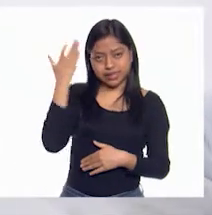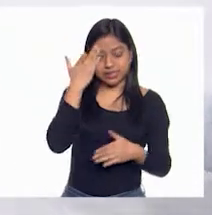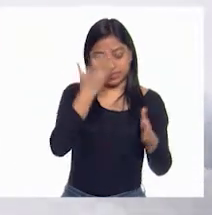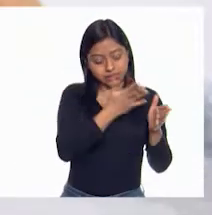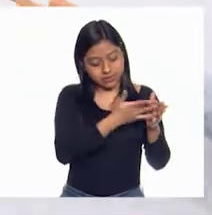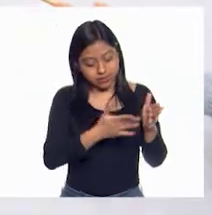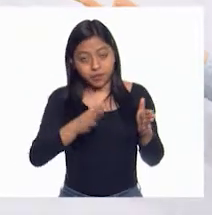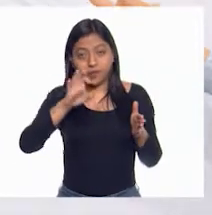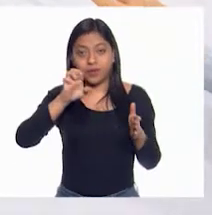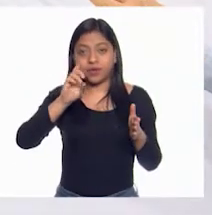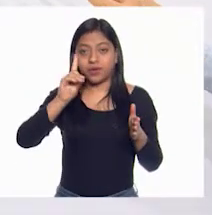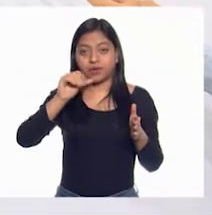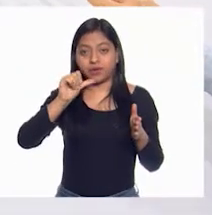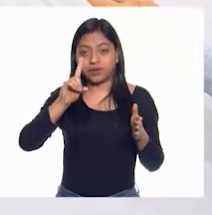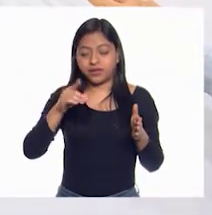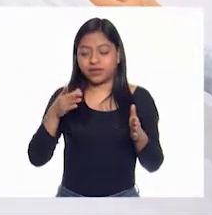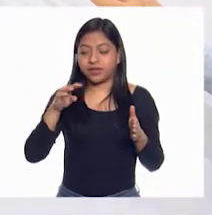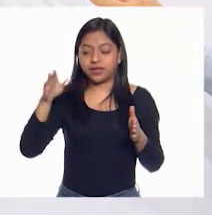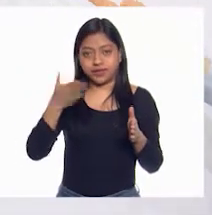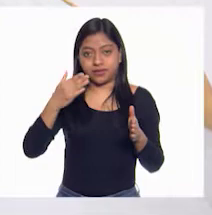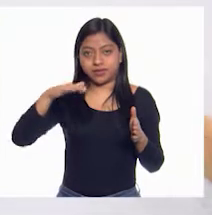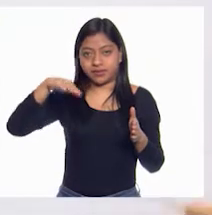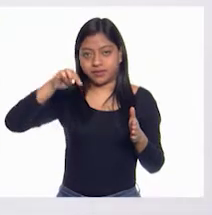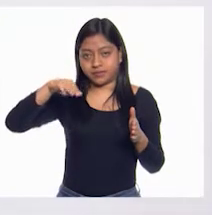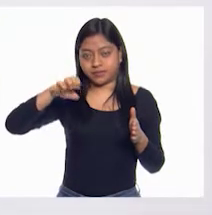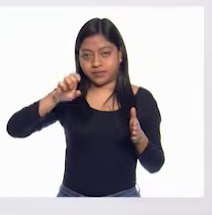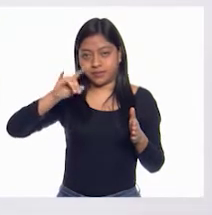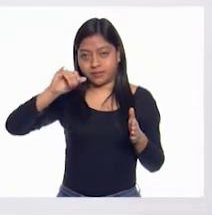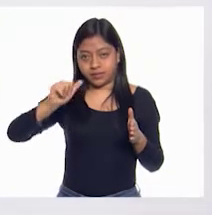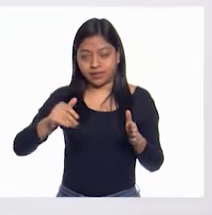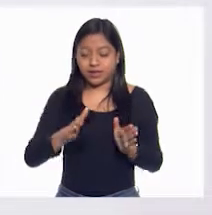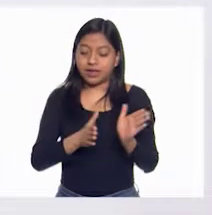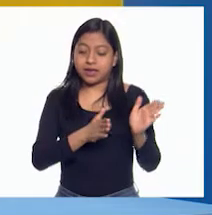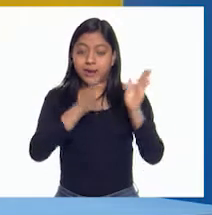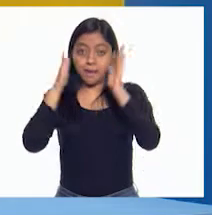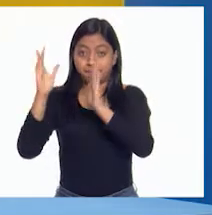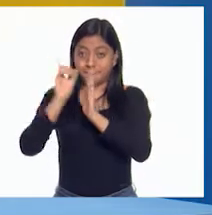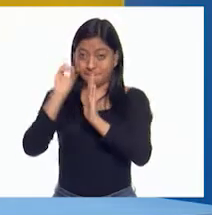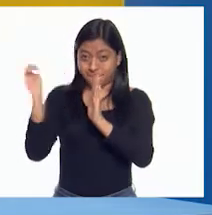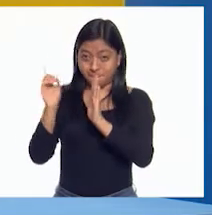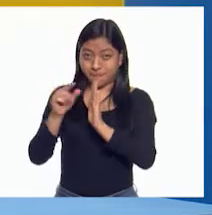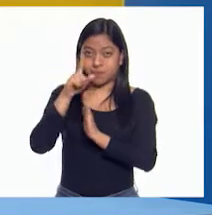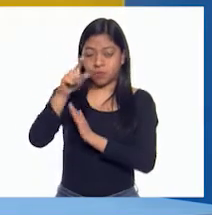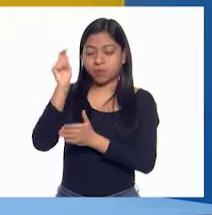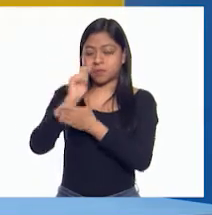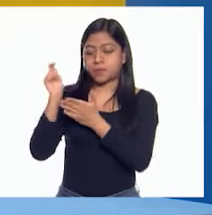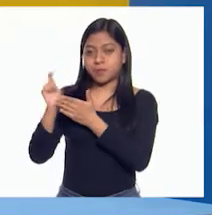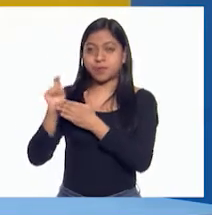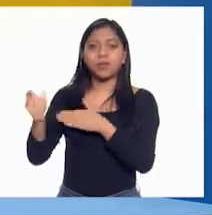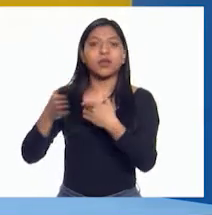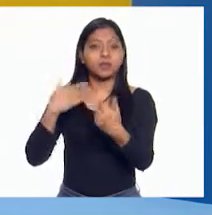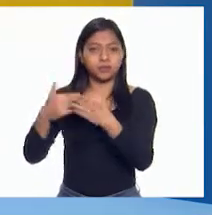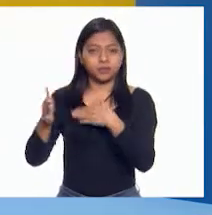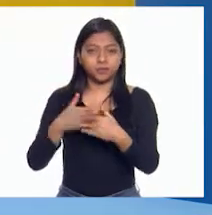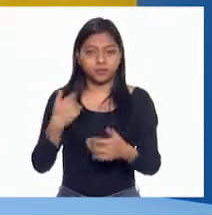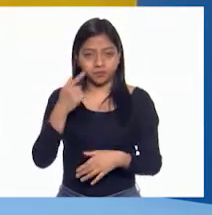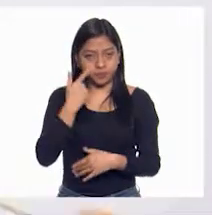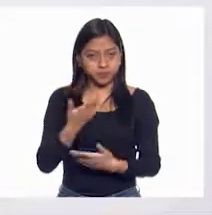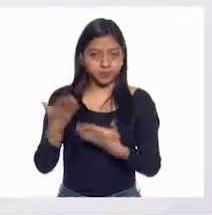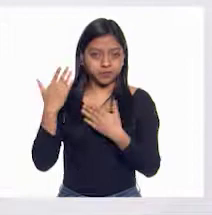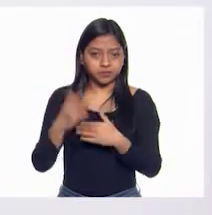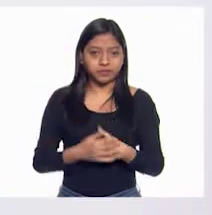en la mitad derecha anoten Edad Moderna. ahora sí, escriban en la parte de la Edad Media